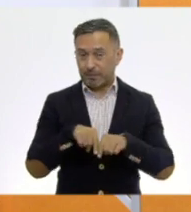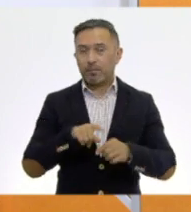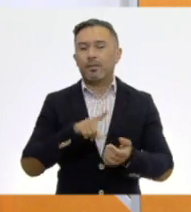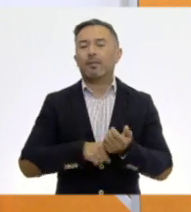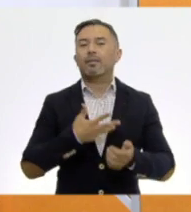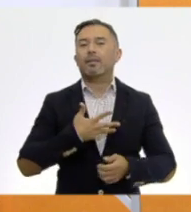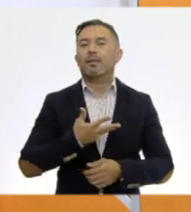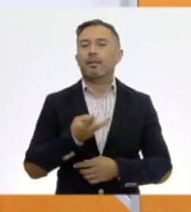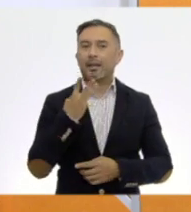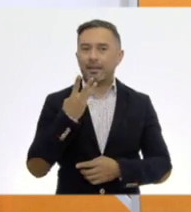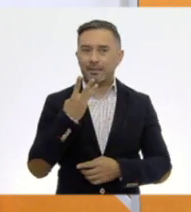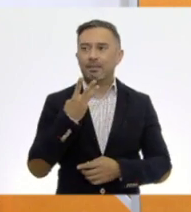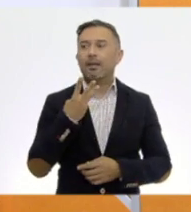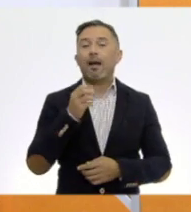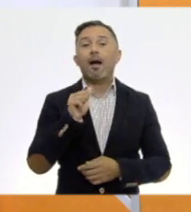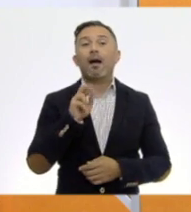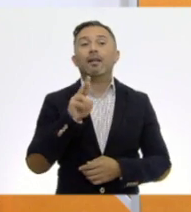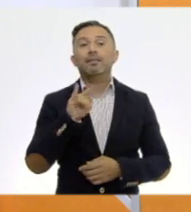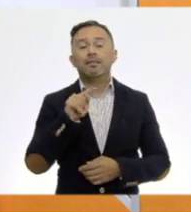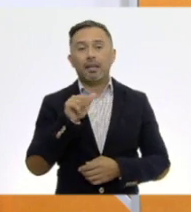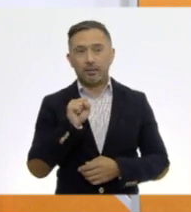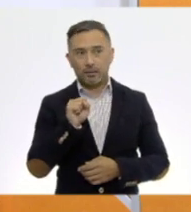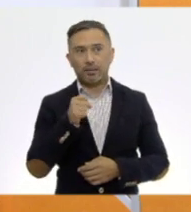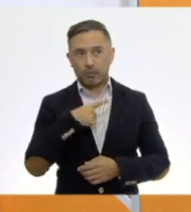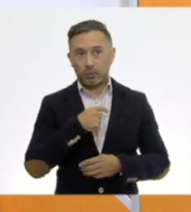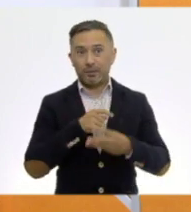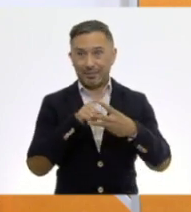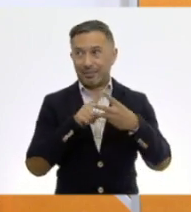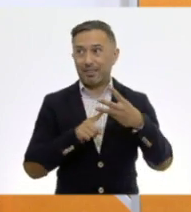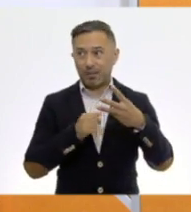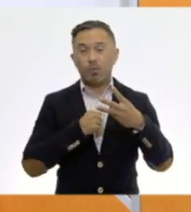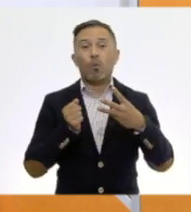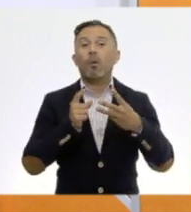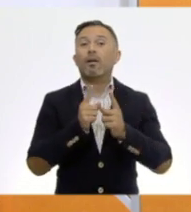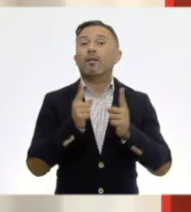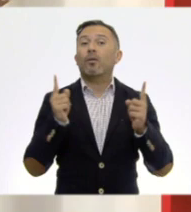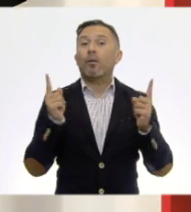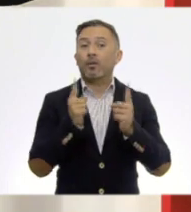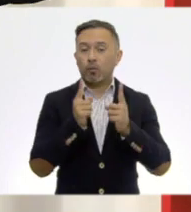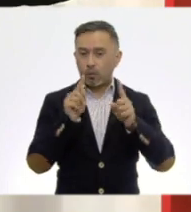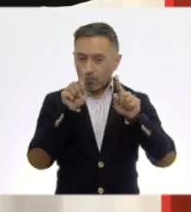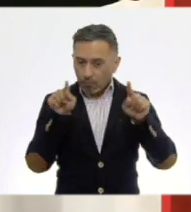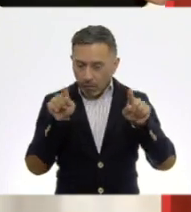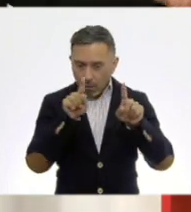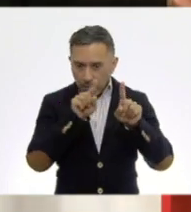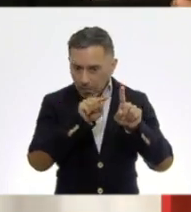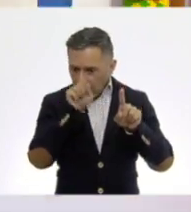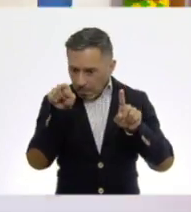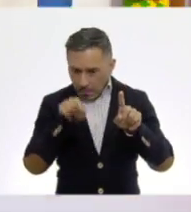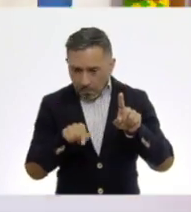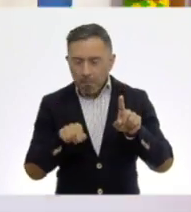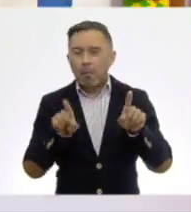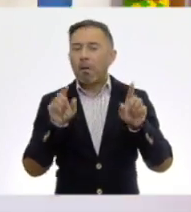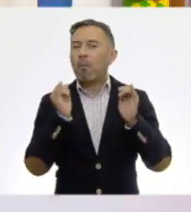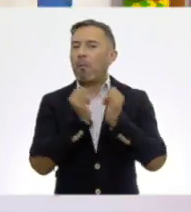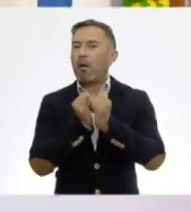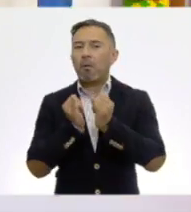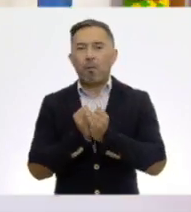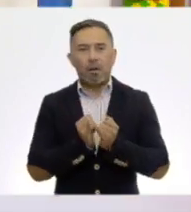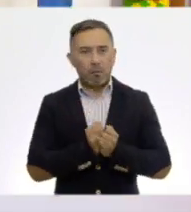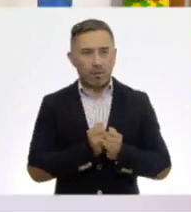tres aristas y sus longitudes son iguales. Muy bien. Vamos a pegar sus características